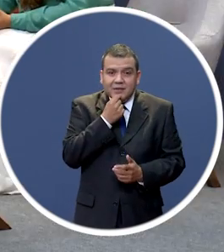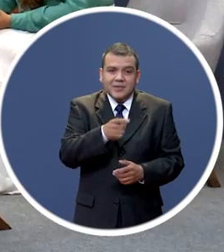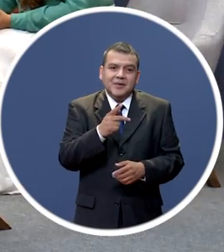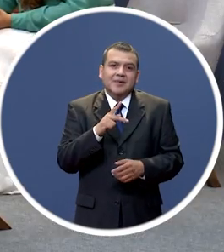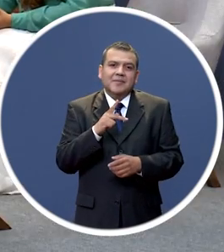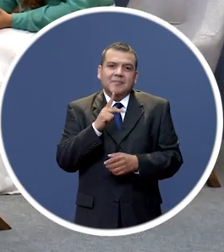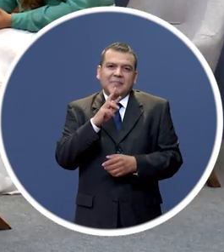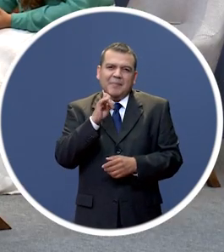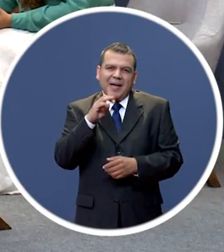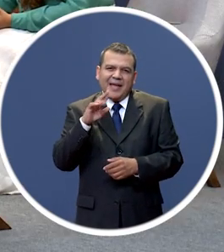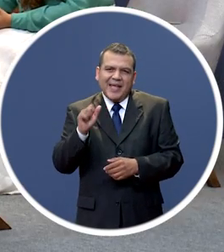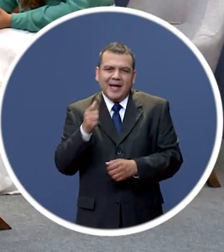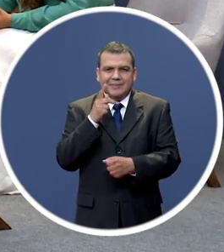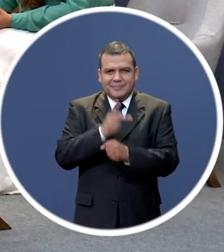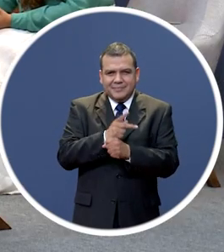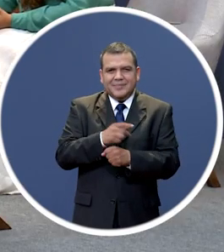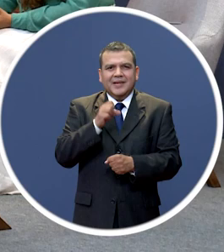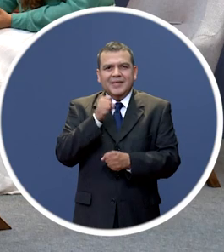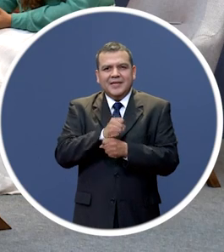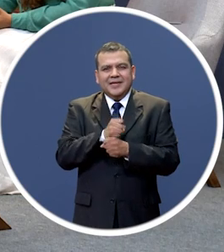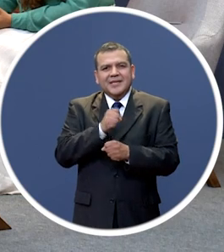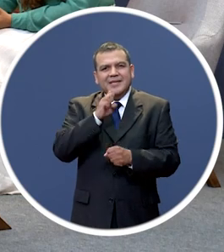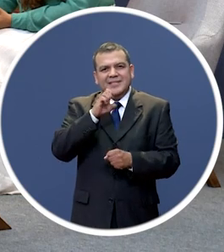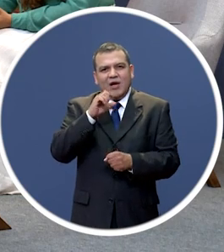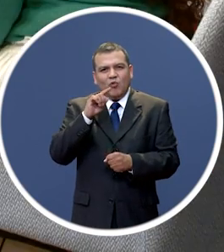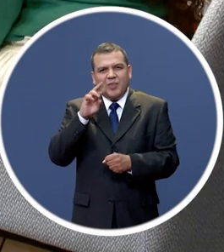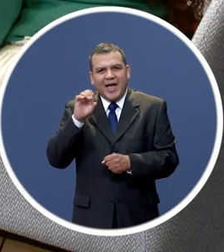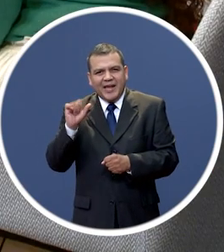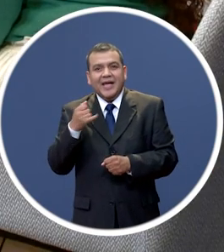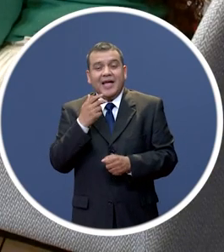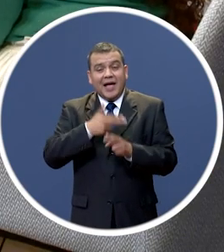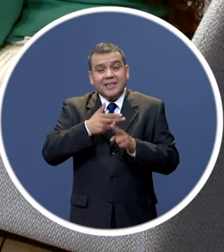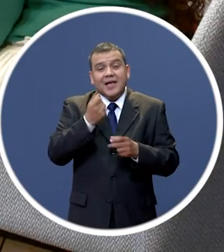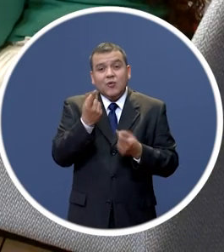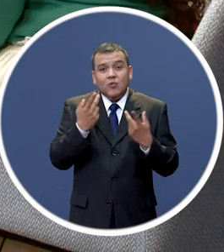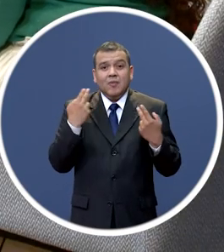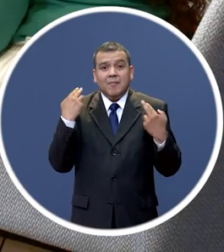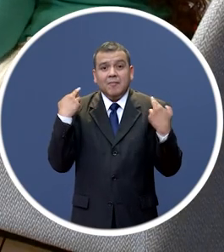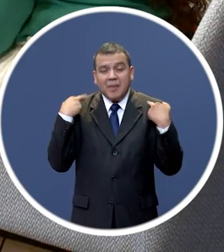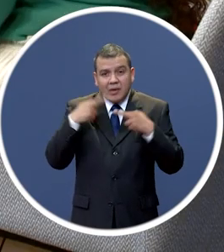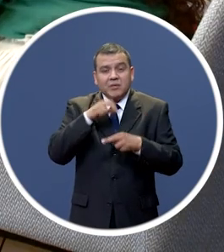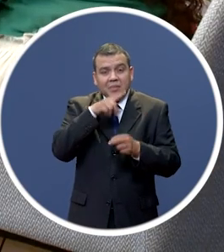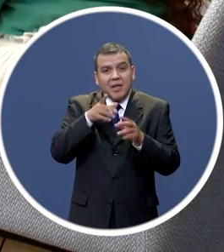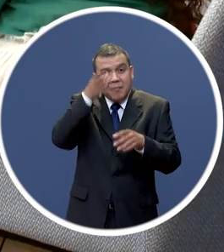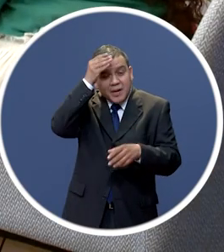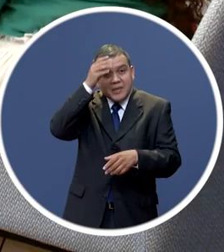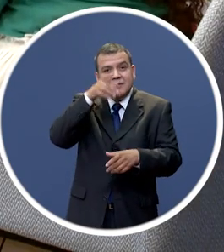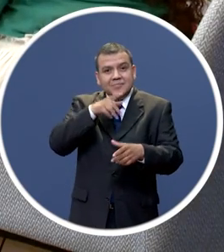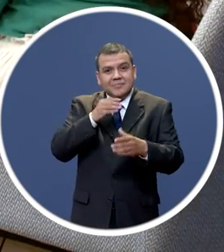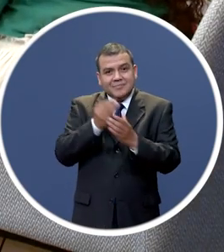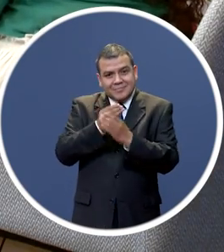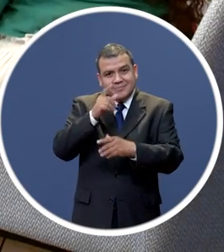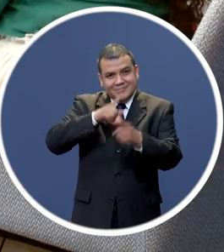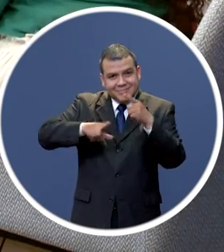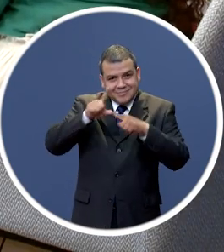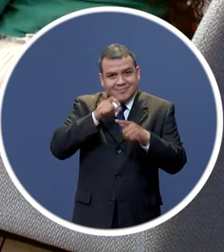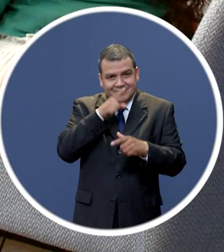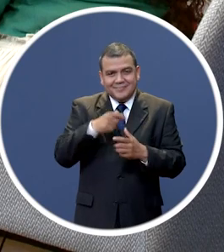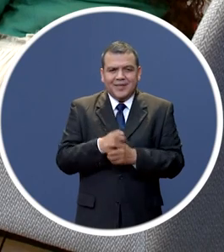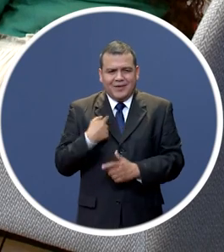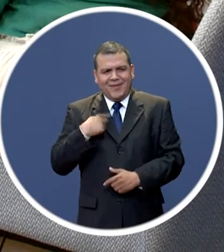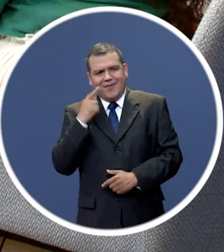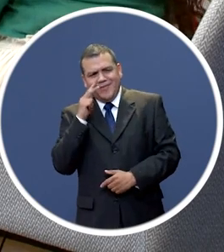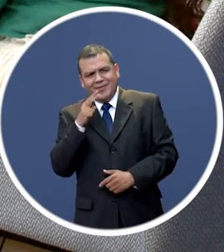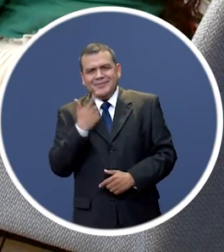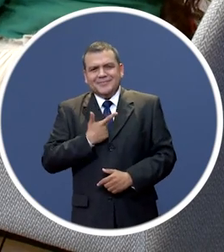primaria, secundaria, incluso algunos maestros están tomando la clase. Y pues ha sido muy gratificante verlos que ya entre ellos,